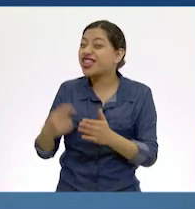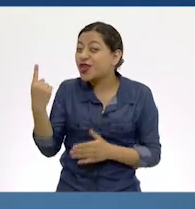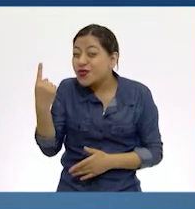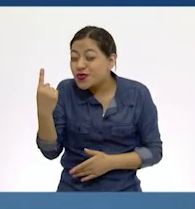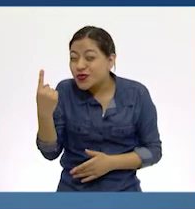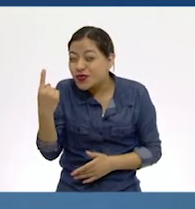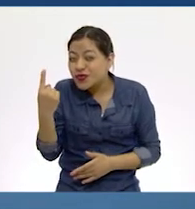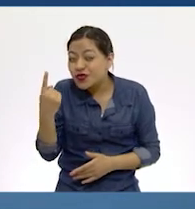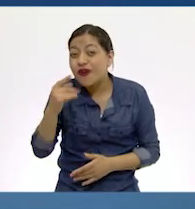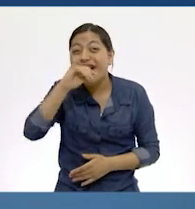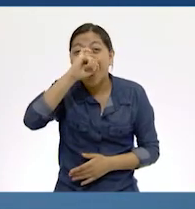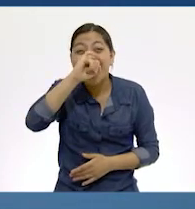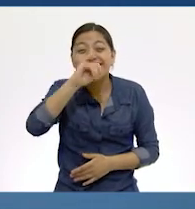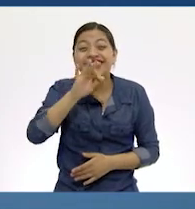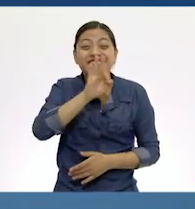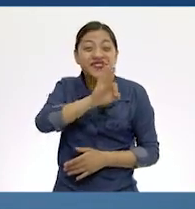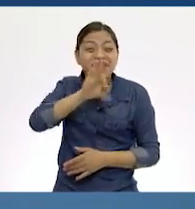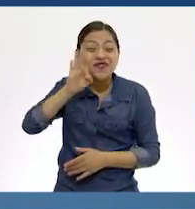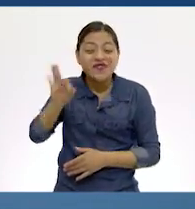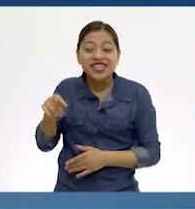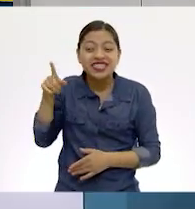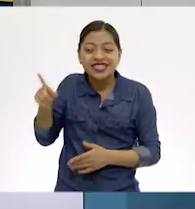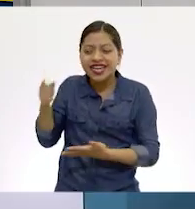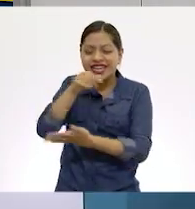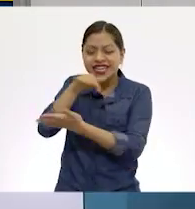Sí, la fecha en la que se escribió.